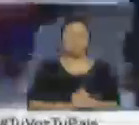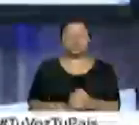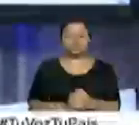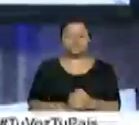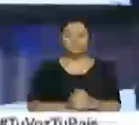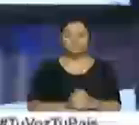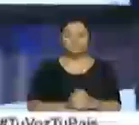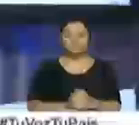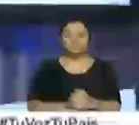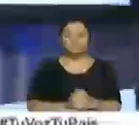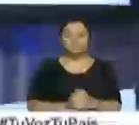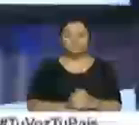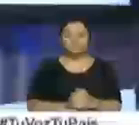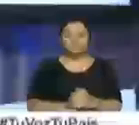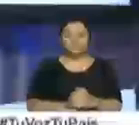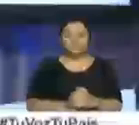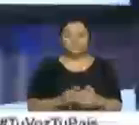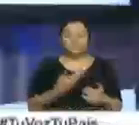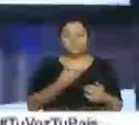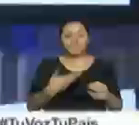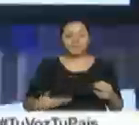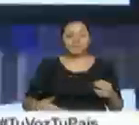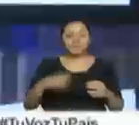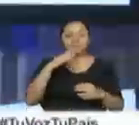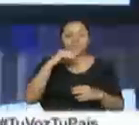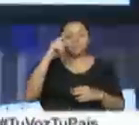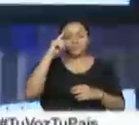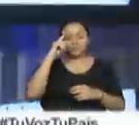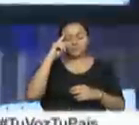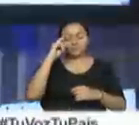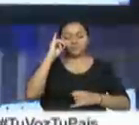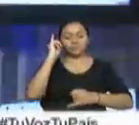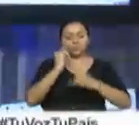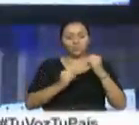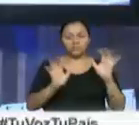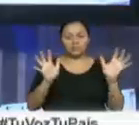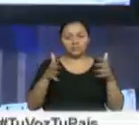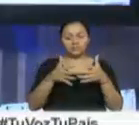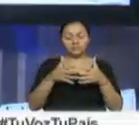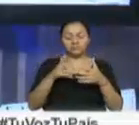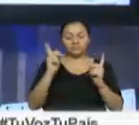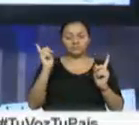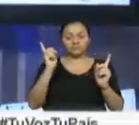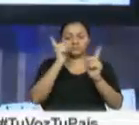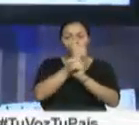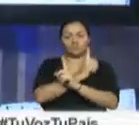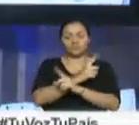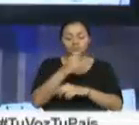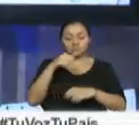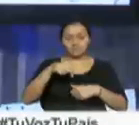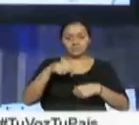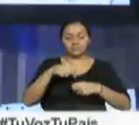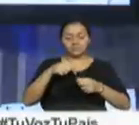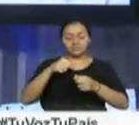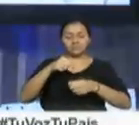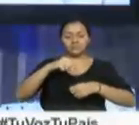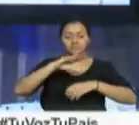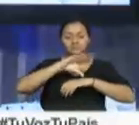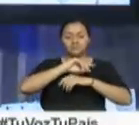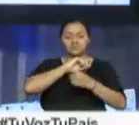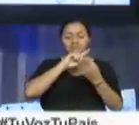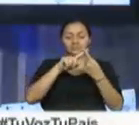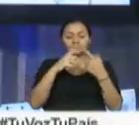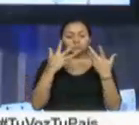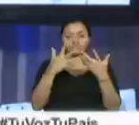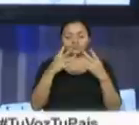Ciudadano. El presidente Rafael Correa dirigió el último cambio de guardia en el Palacio de Carondelet. Hasta la